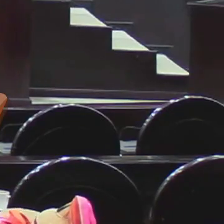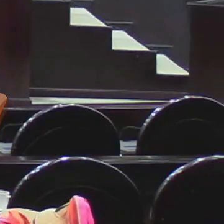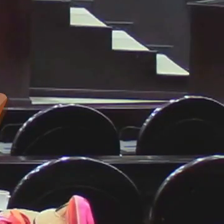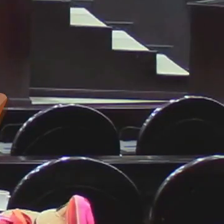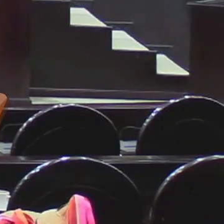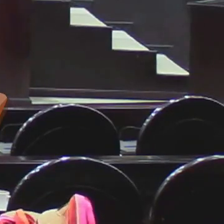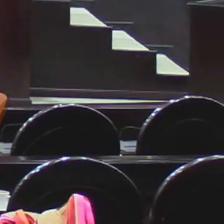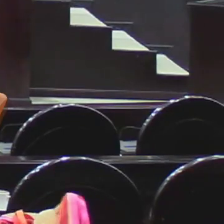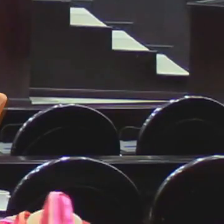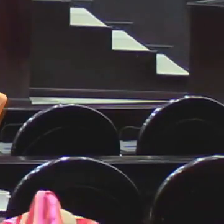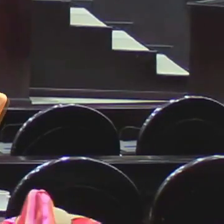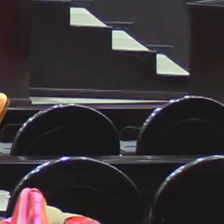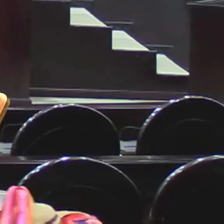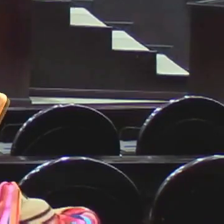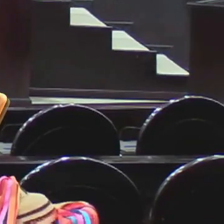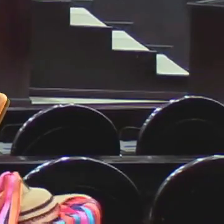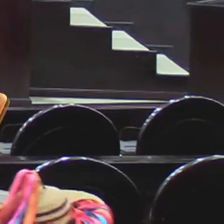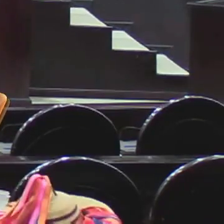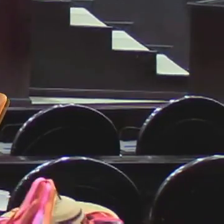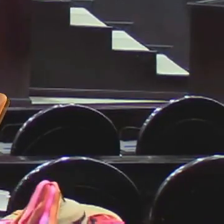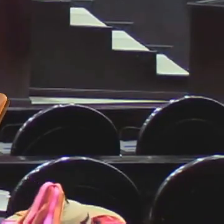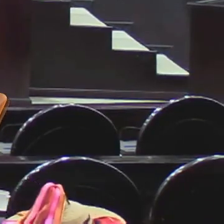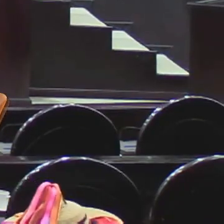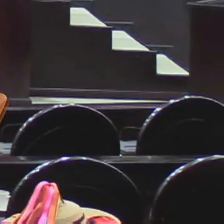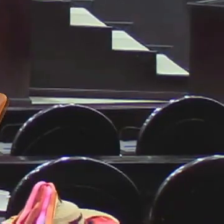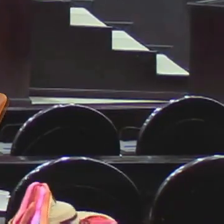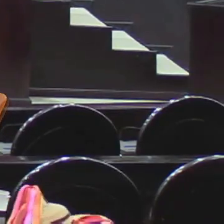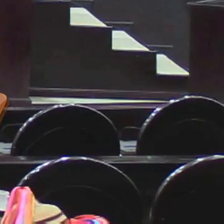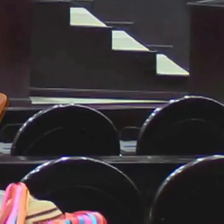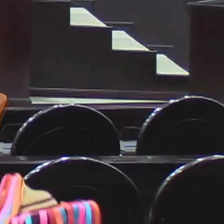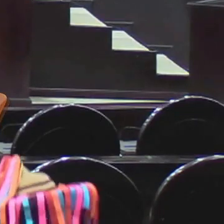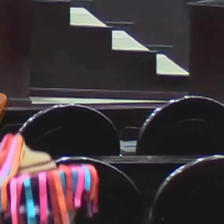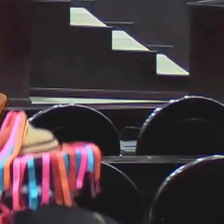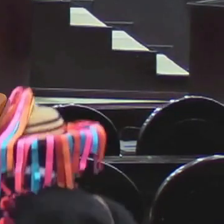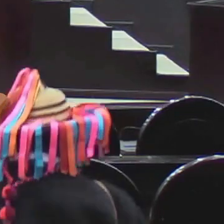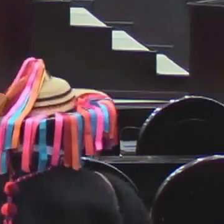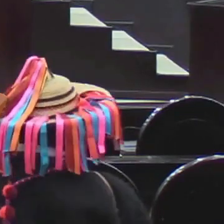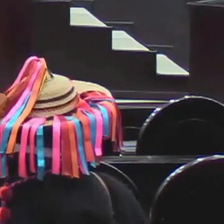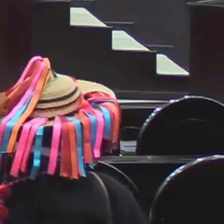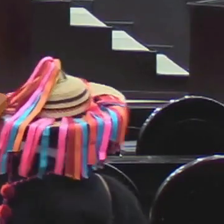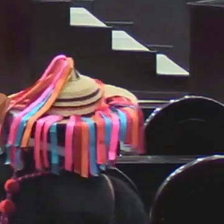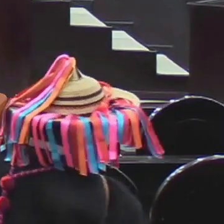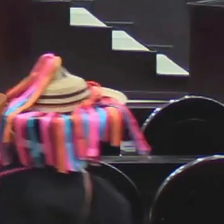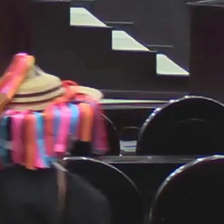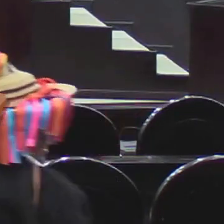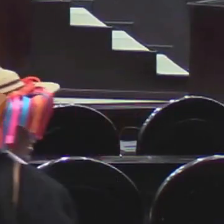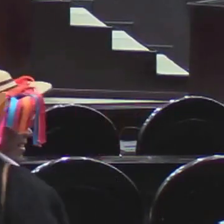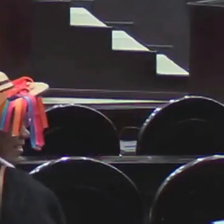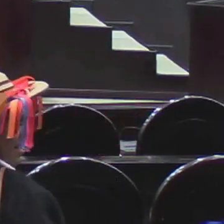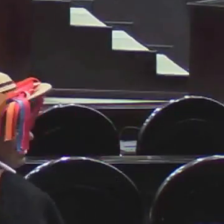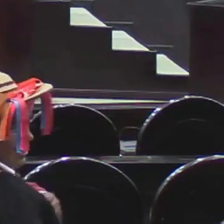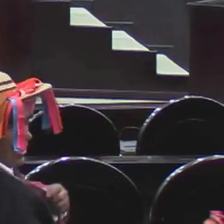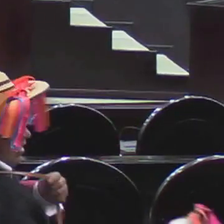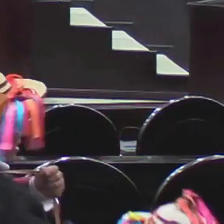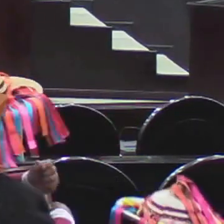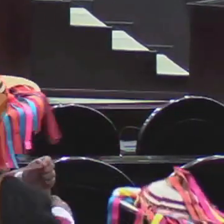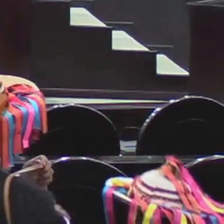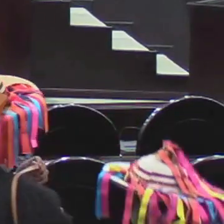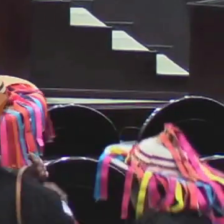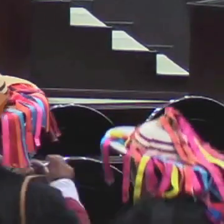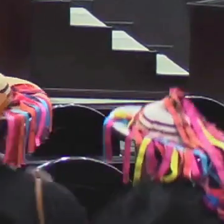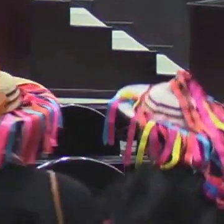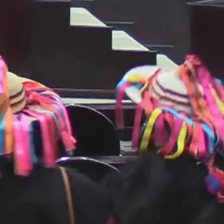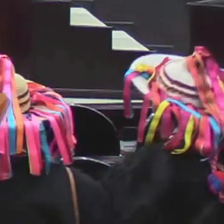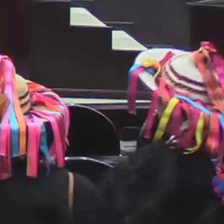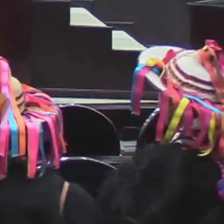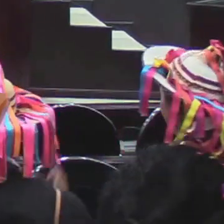la presente sesión agradeciéndole su amable asistencia y convocándolos para la próxima sesión a celebrarse el